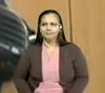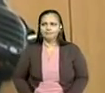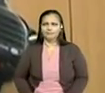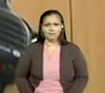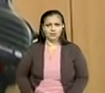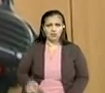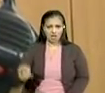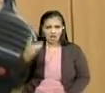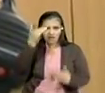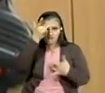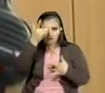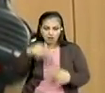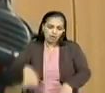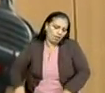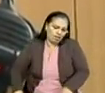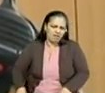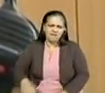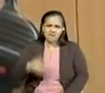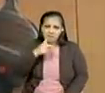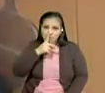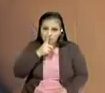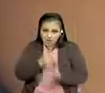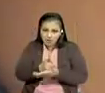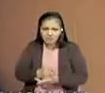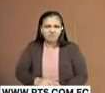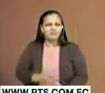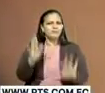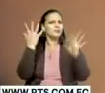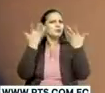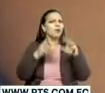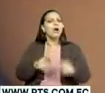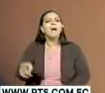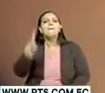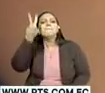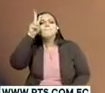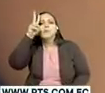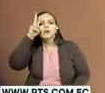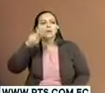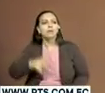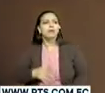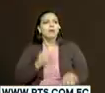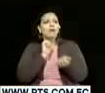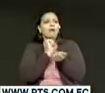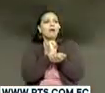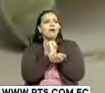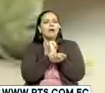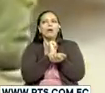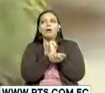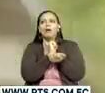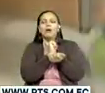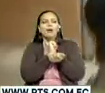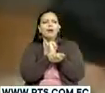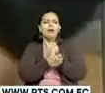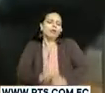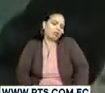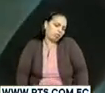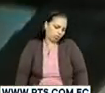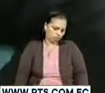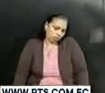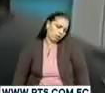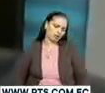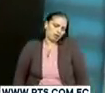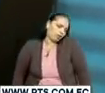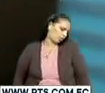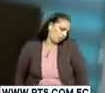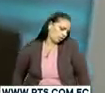utilizan. El ciudadano se encontraba en estado normal. Él se está haciendo, No estaba bien. Detrás de esa historia de la